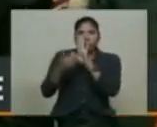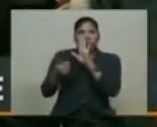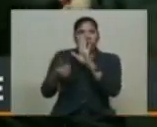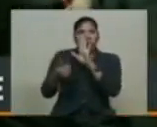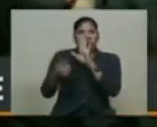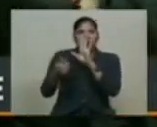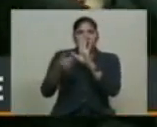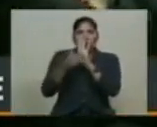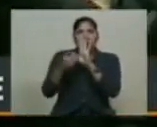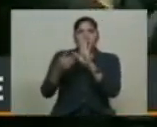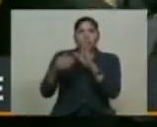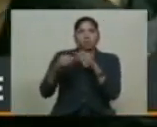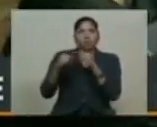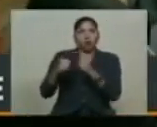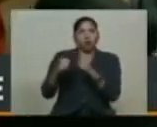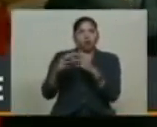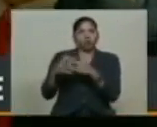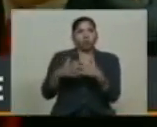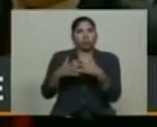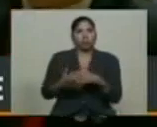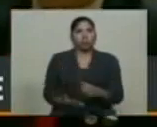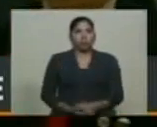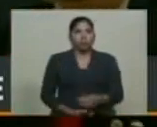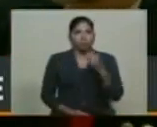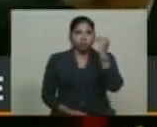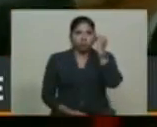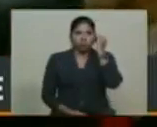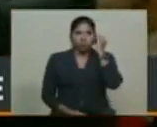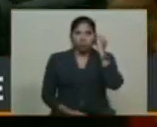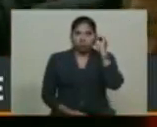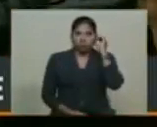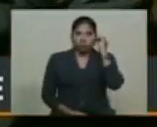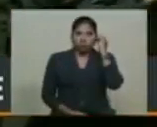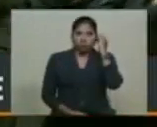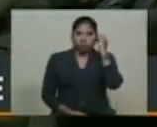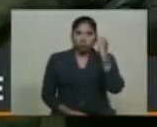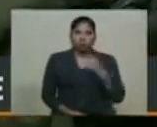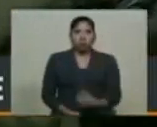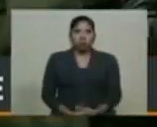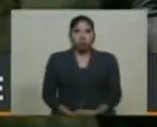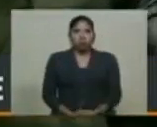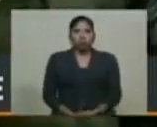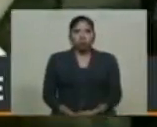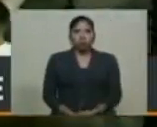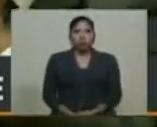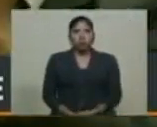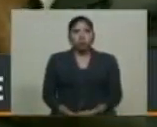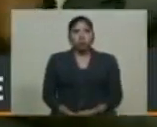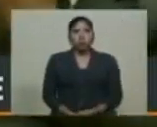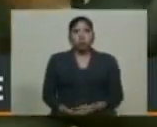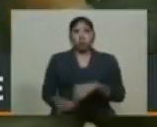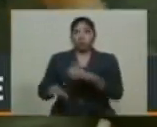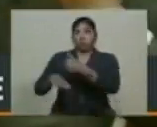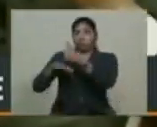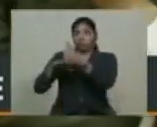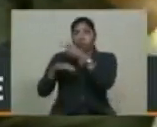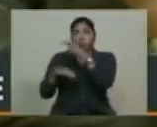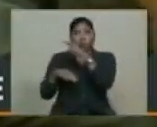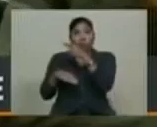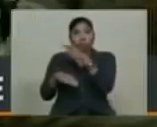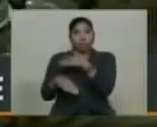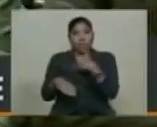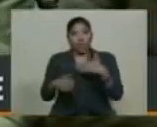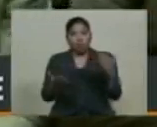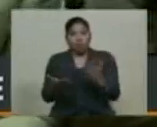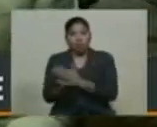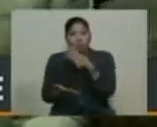a etapas superadas de la patria y de la historia. Si el imperio tiene sus manuales de guerra y de golpes de Estado,